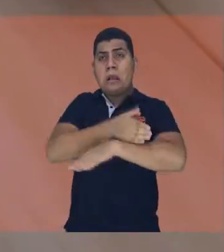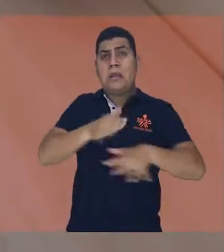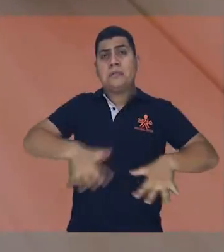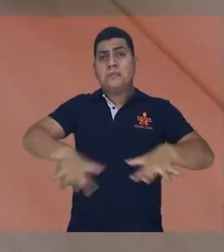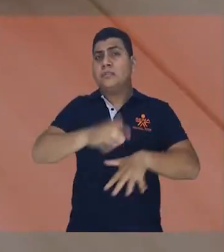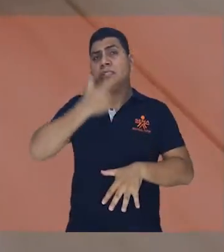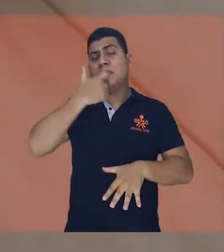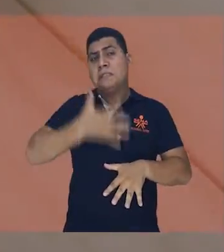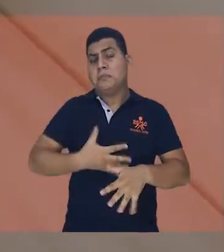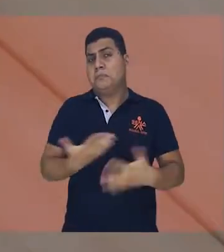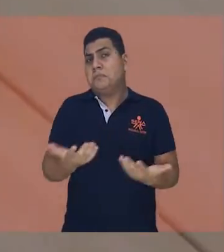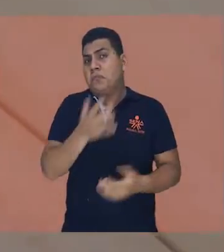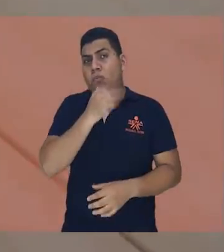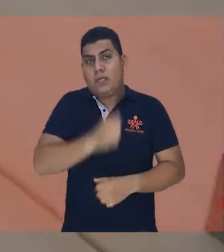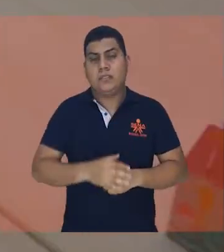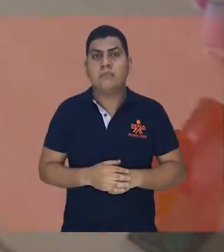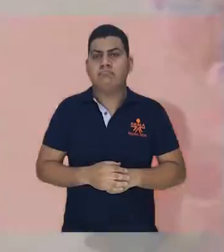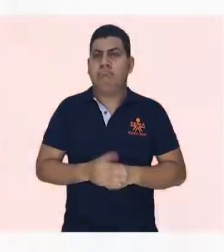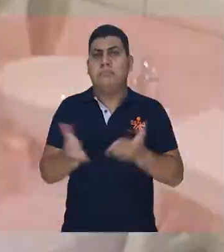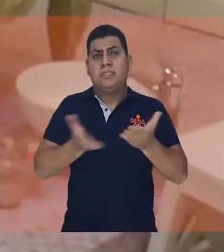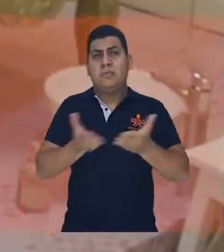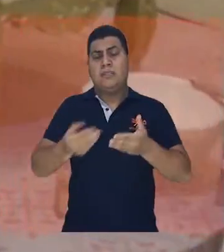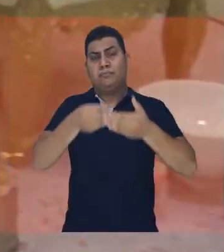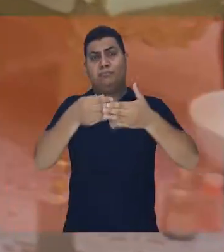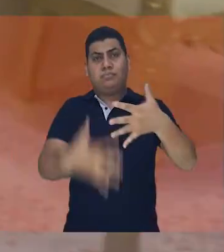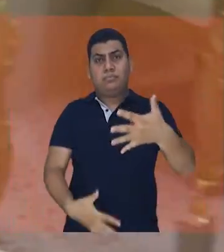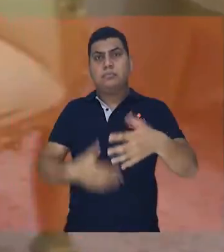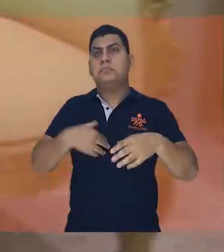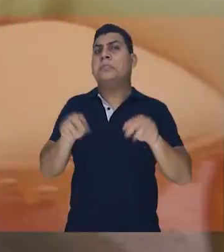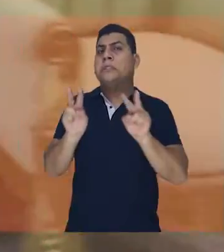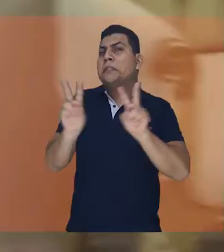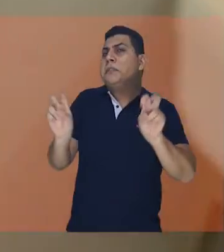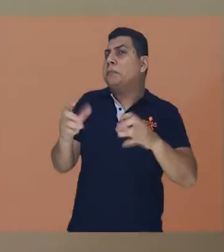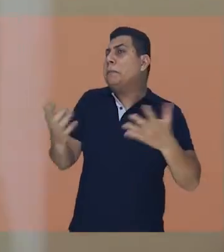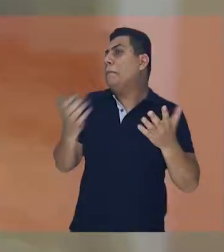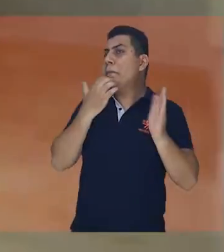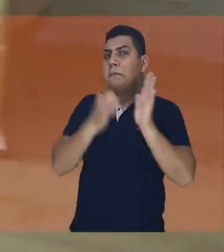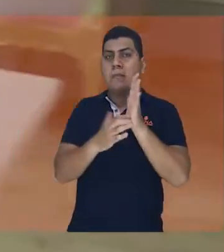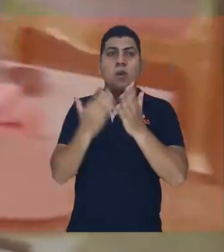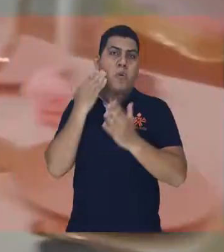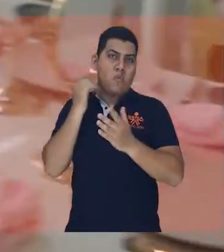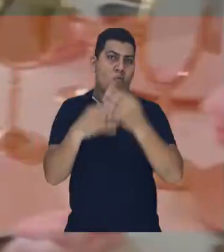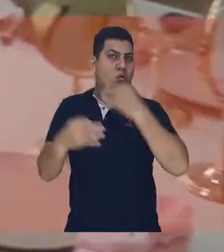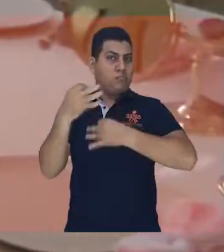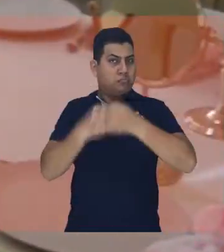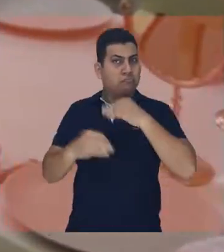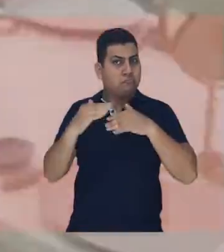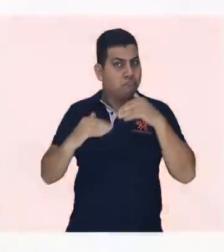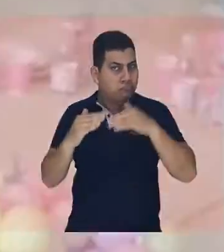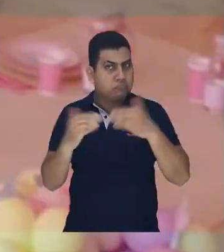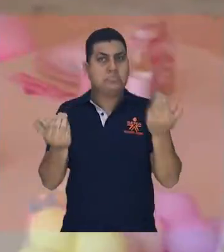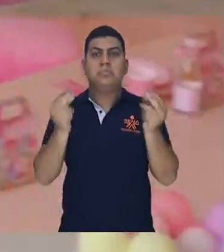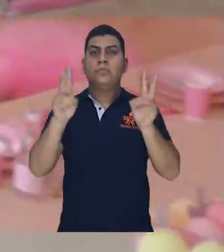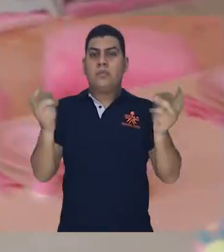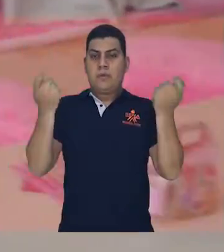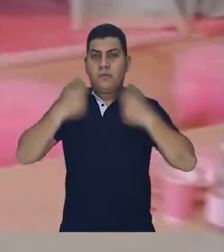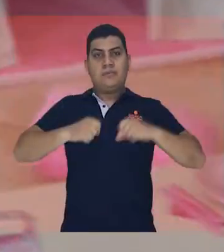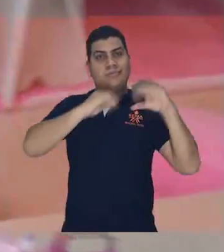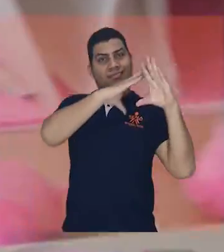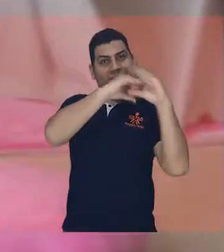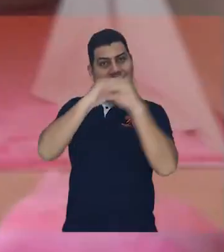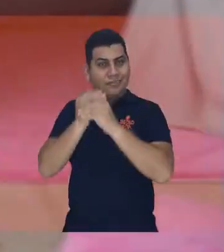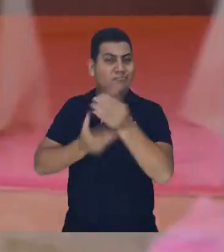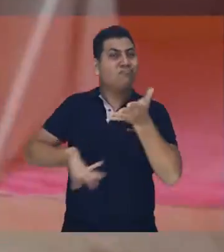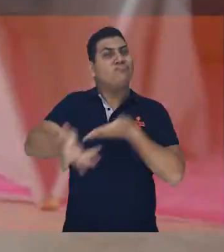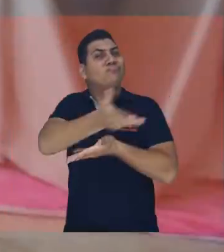Nuestro portafolio de servicio es muy amplio, tenemos fiestas innovadoras de día de spa, tenemos una fiesta también temática de pijamadas